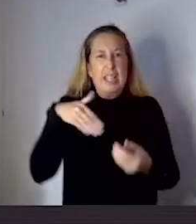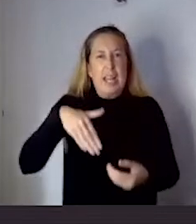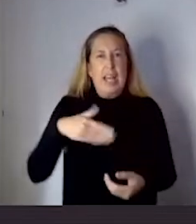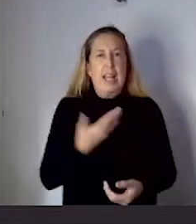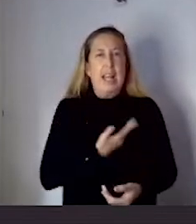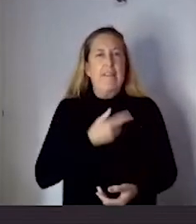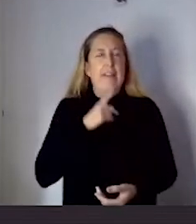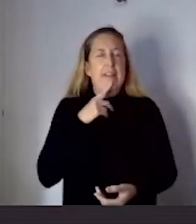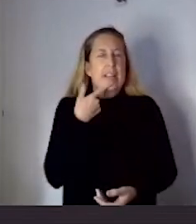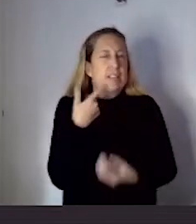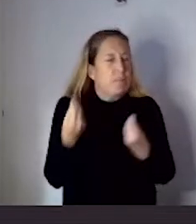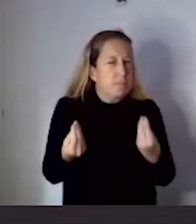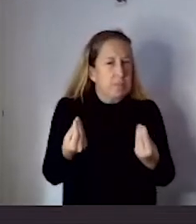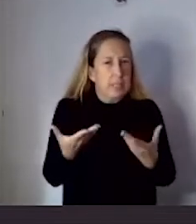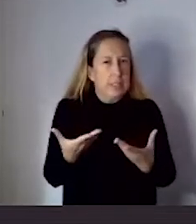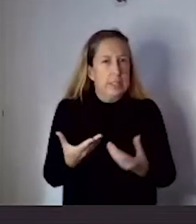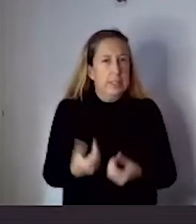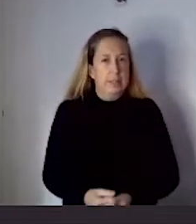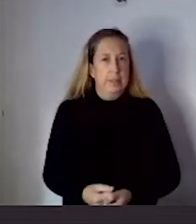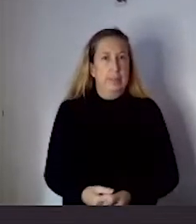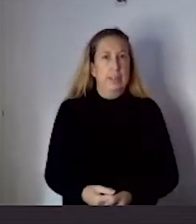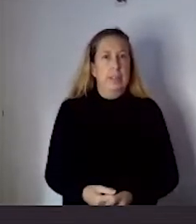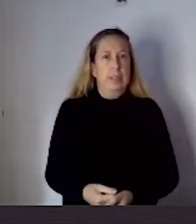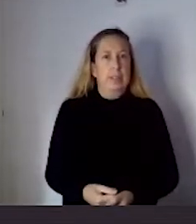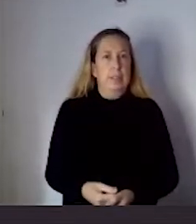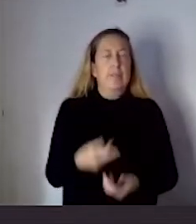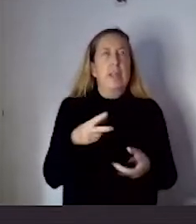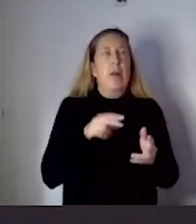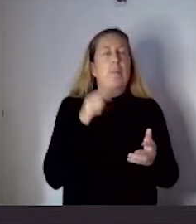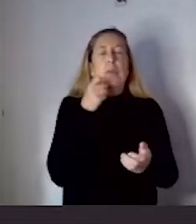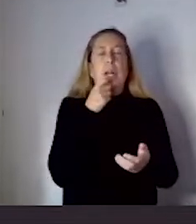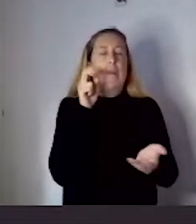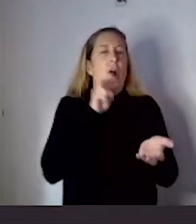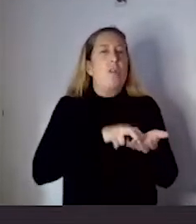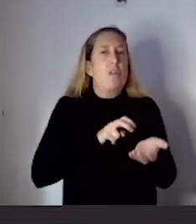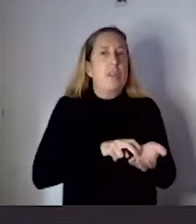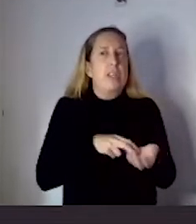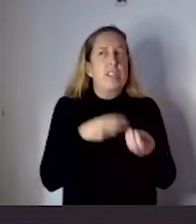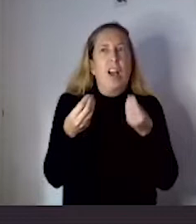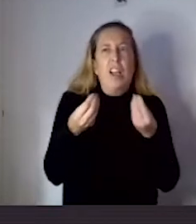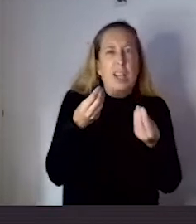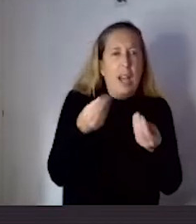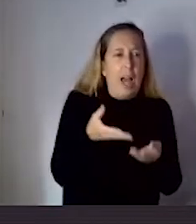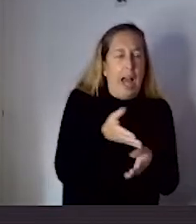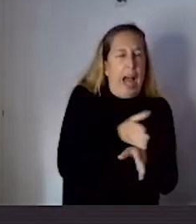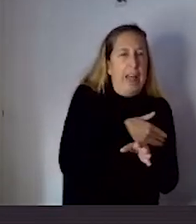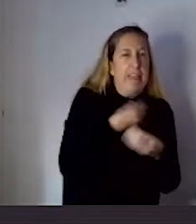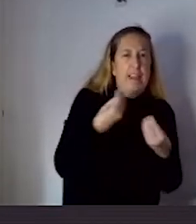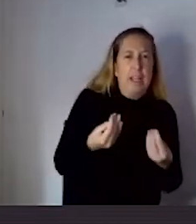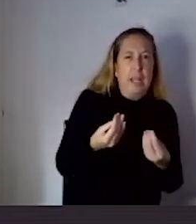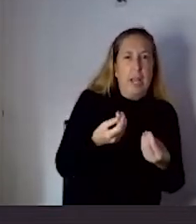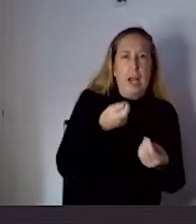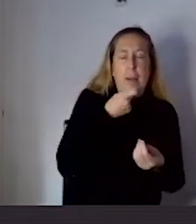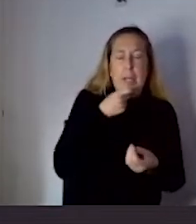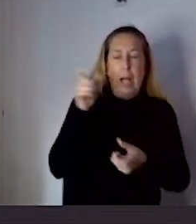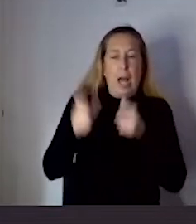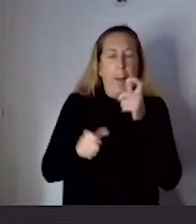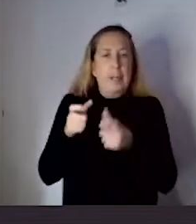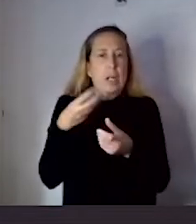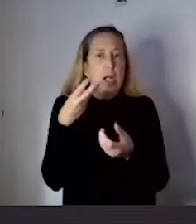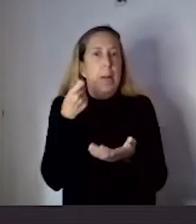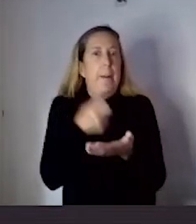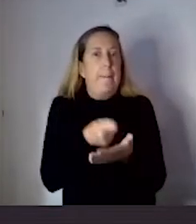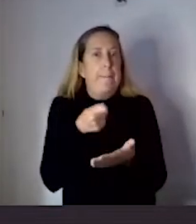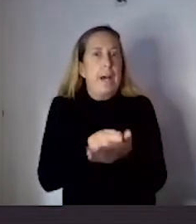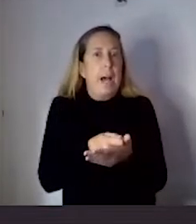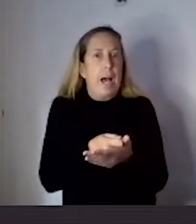que puedas entender qué hay detrás de todas las noticias como los de las personas que pagaron más de 400 mil euros para el